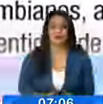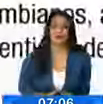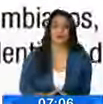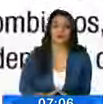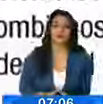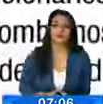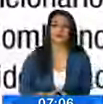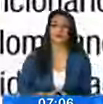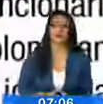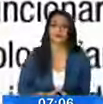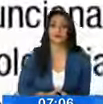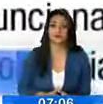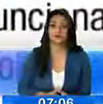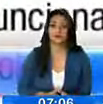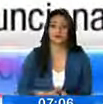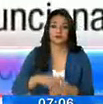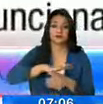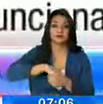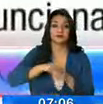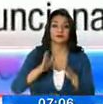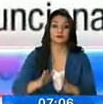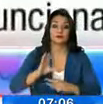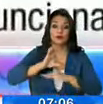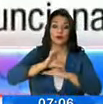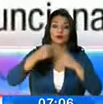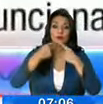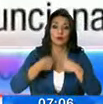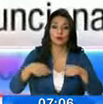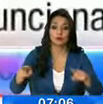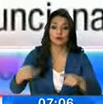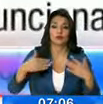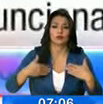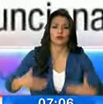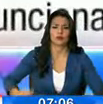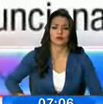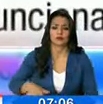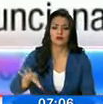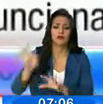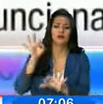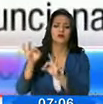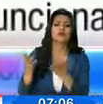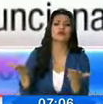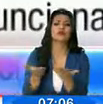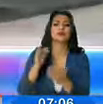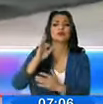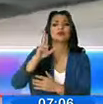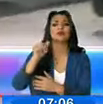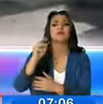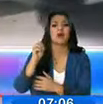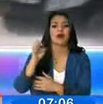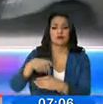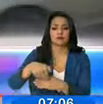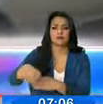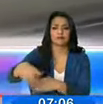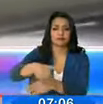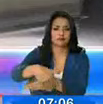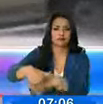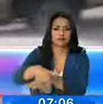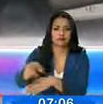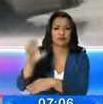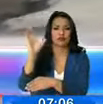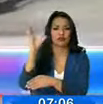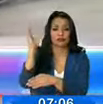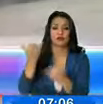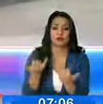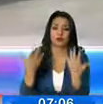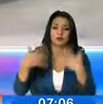comunicado emitido por la Cancillería del Ecuador, los cuerpos fueron encontrados en Tumaco, en el vecino país, y ya se encuentran coordinando las acciones